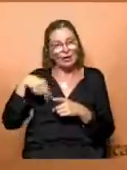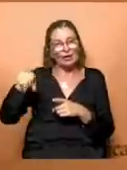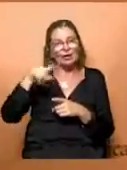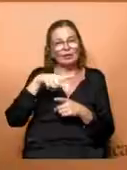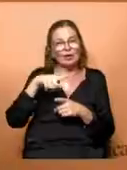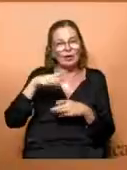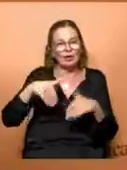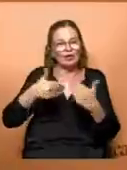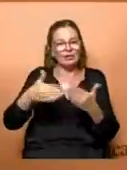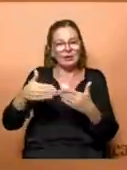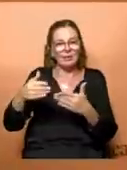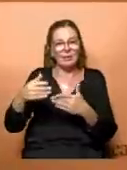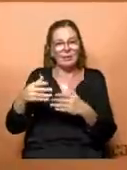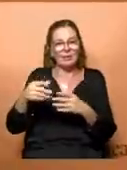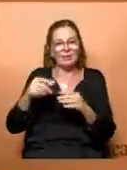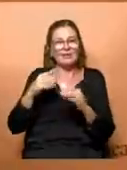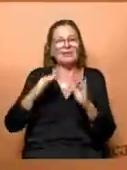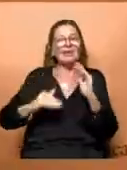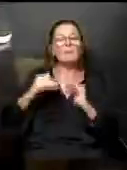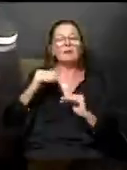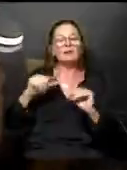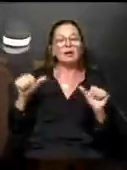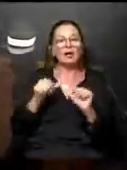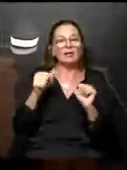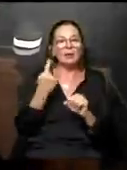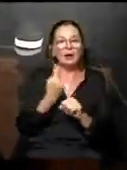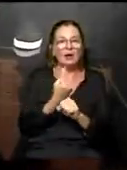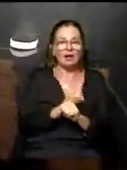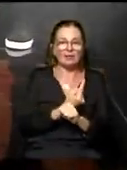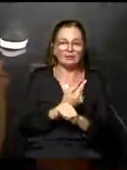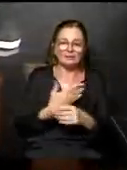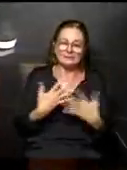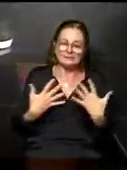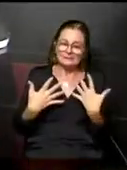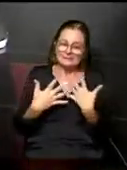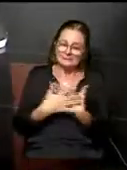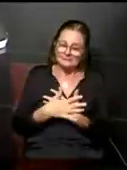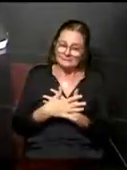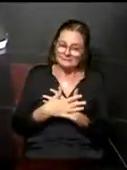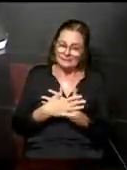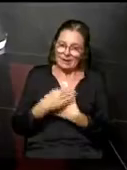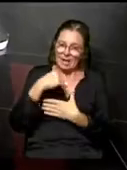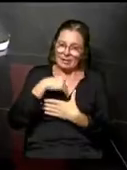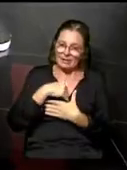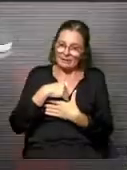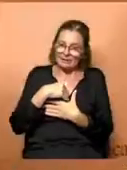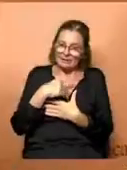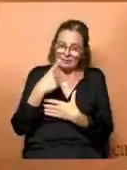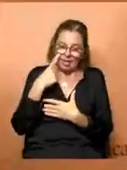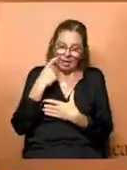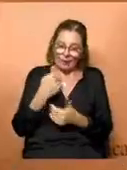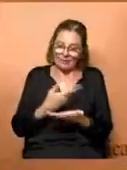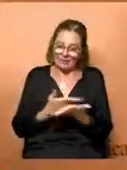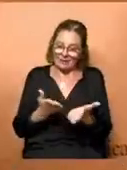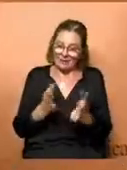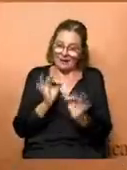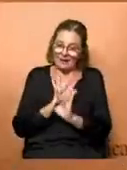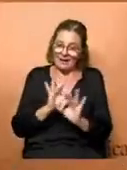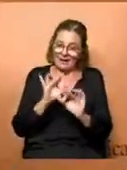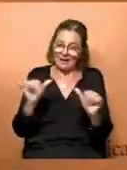lo que merecemos según lo que hacemos, bueno, deberían conmoverse o podrían conmoverse porque es evidente que nadie